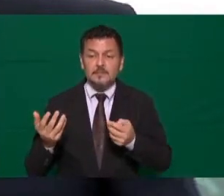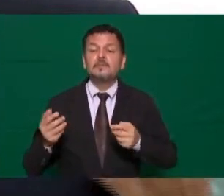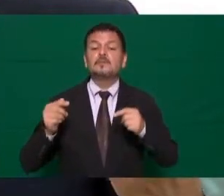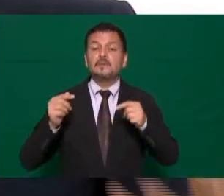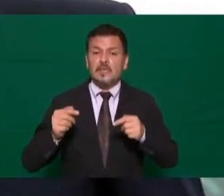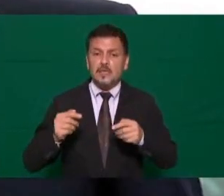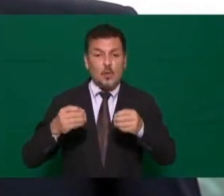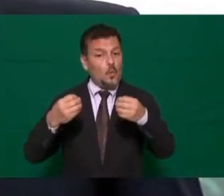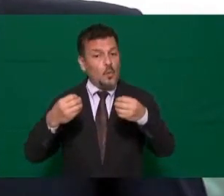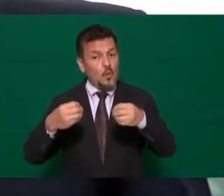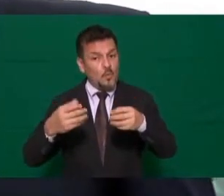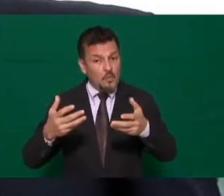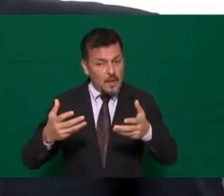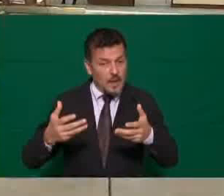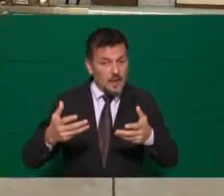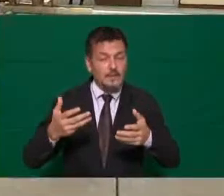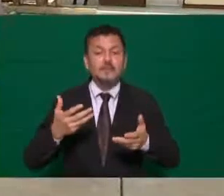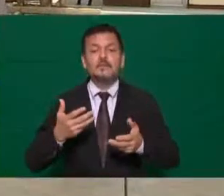utilizar